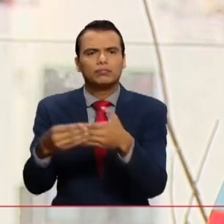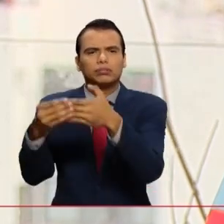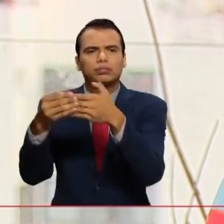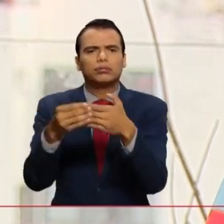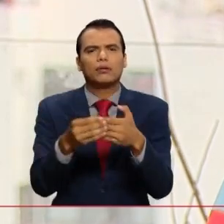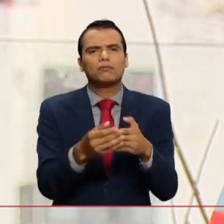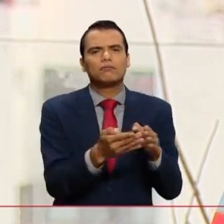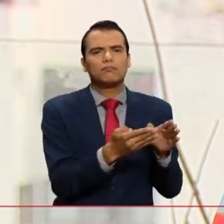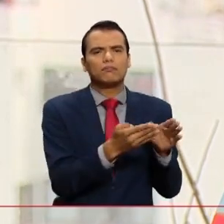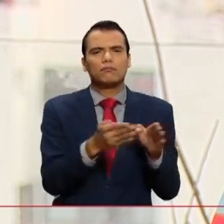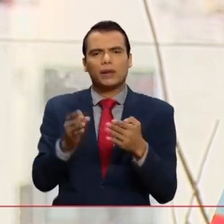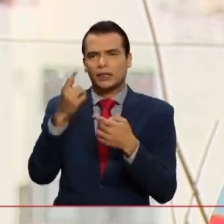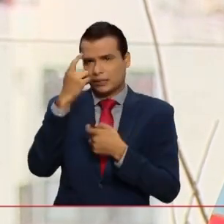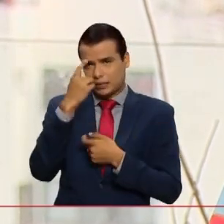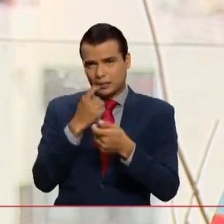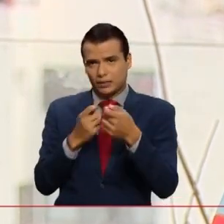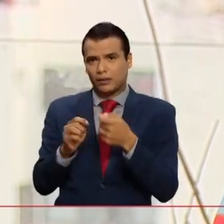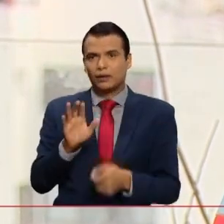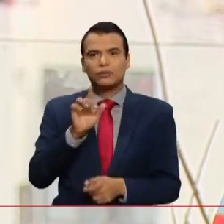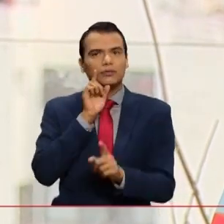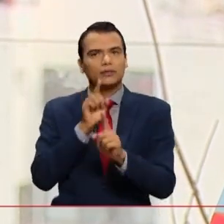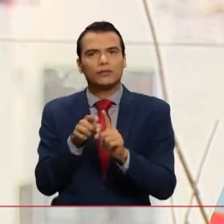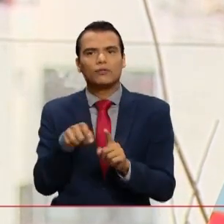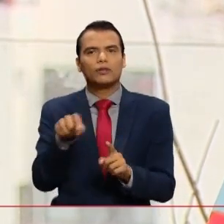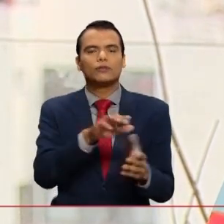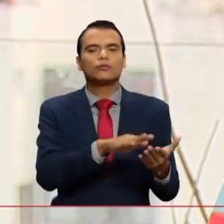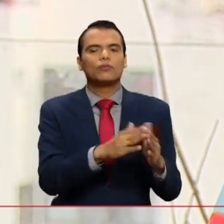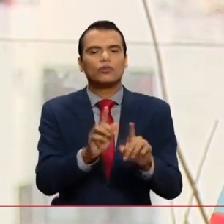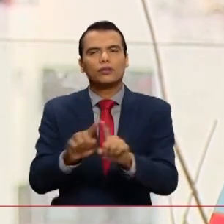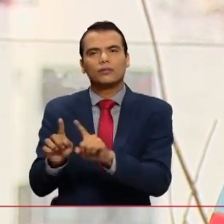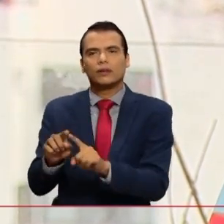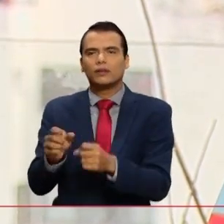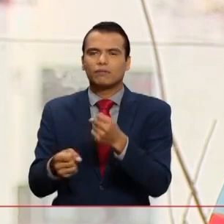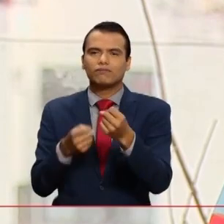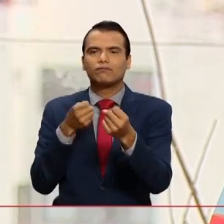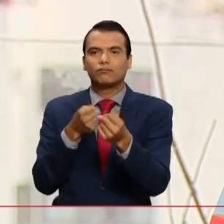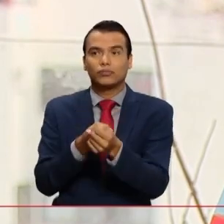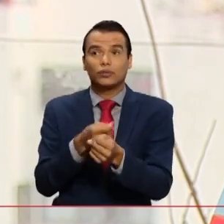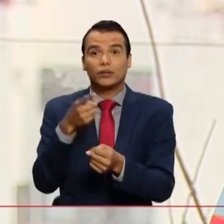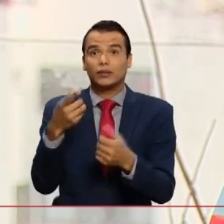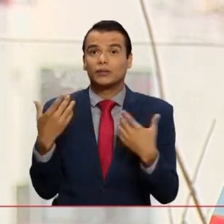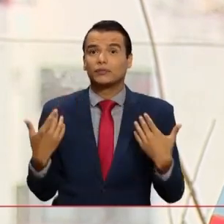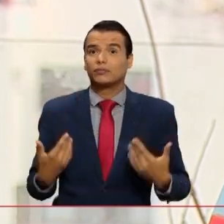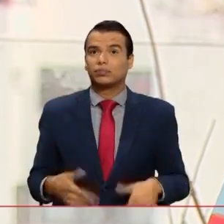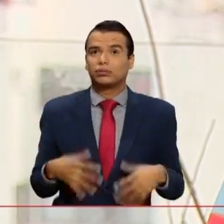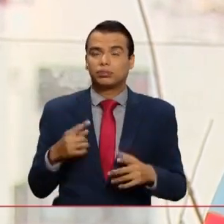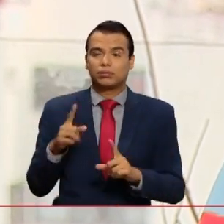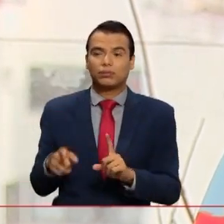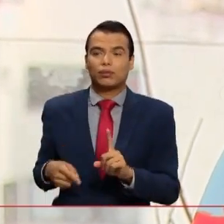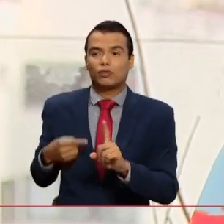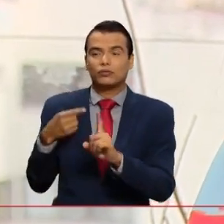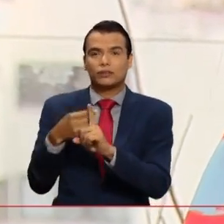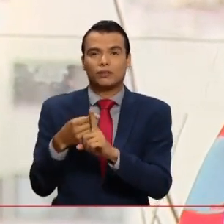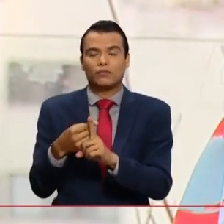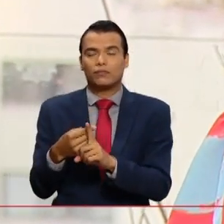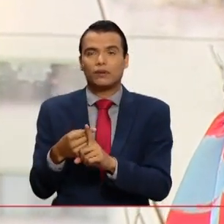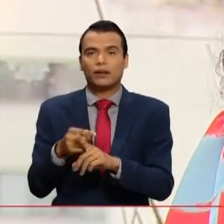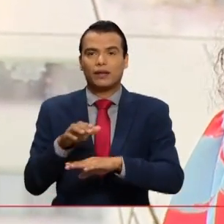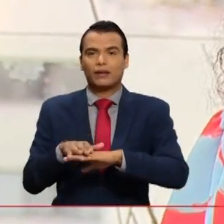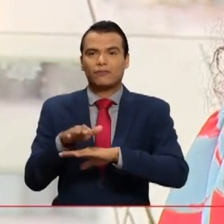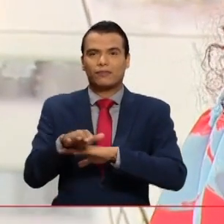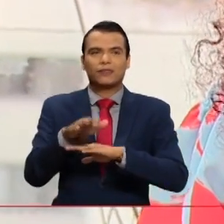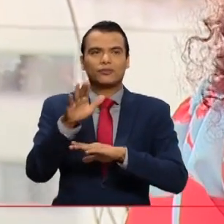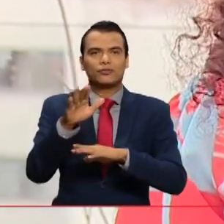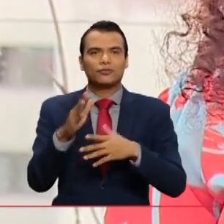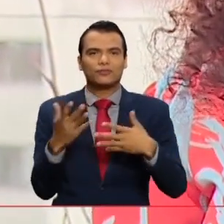y el fortalecimiento de estas comunidades. Un verdadero efecto pacífico. Por eso me acompaña Viviana Obando,